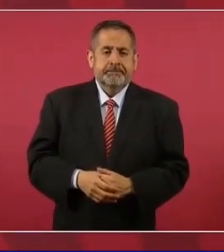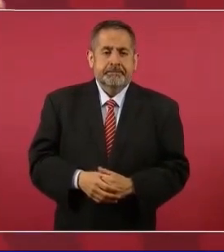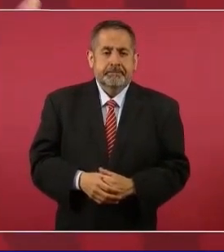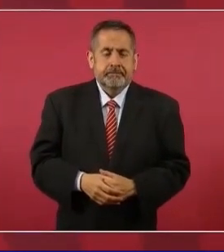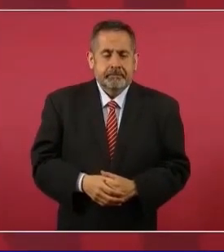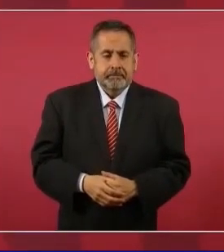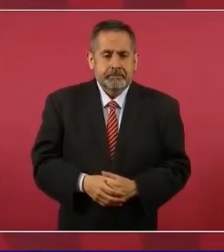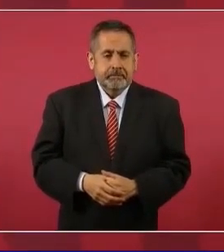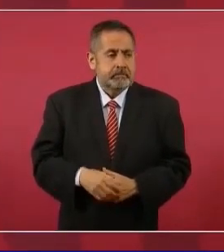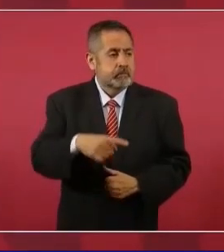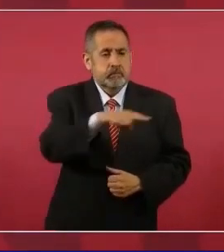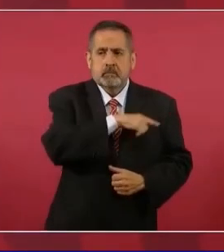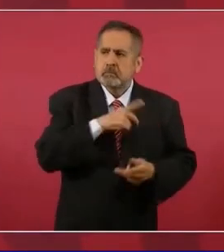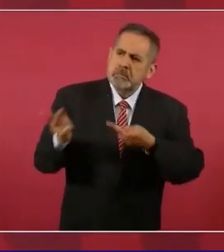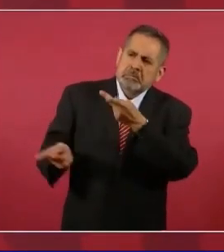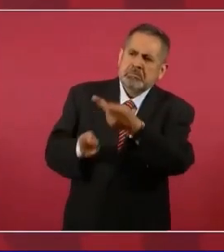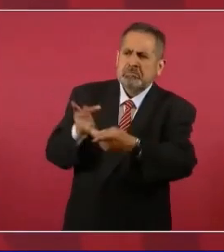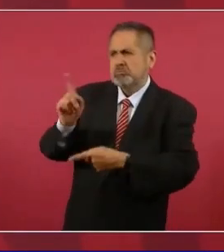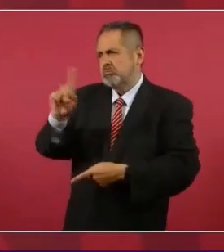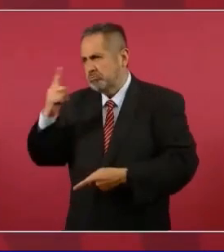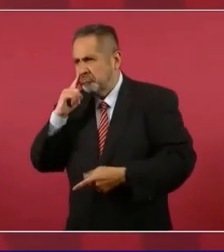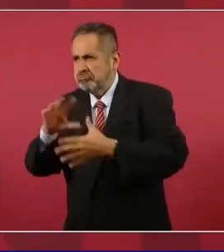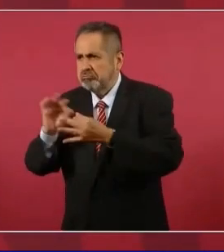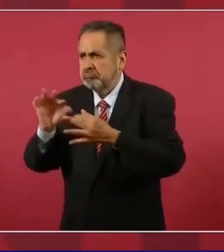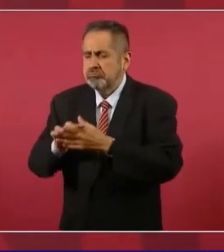¿Quién cuestionó eso?